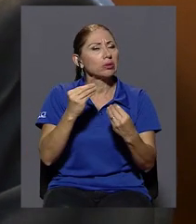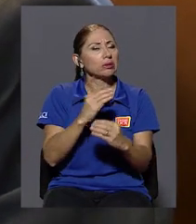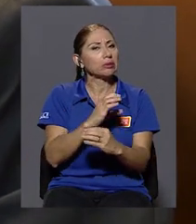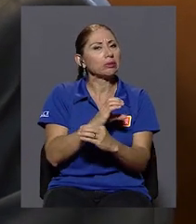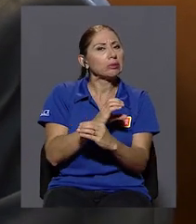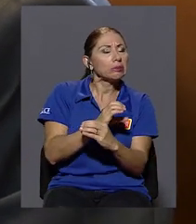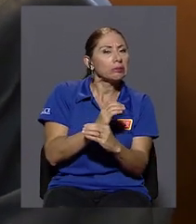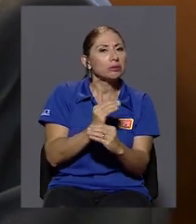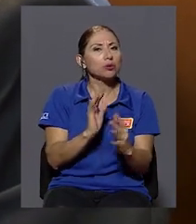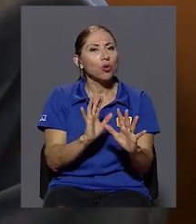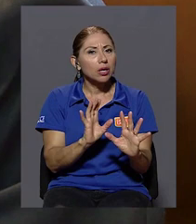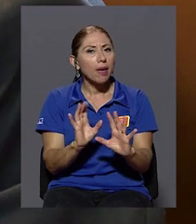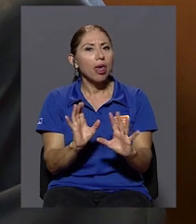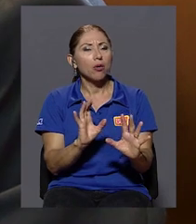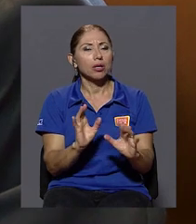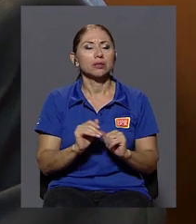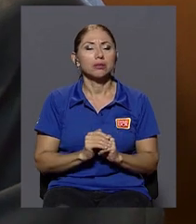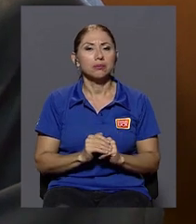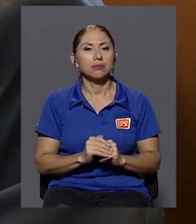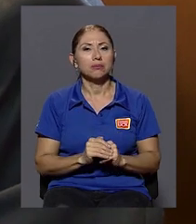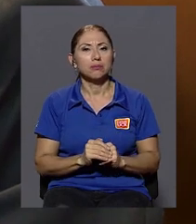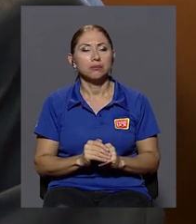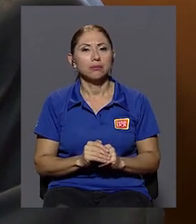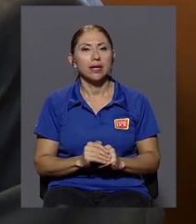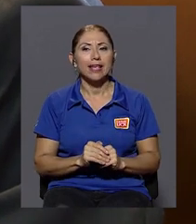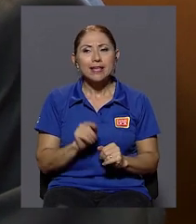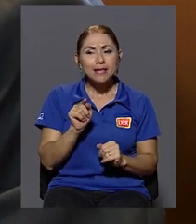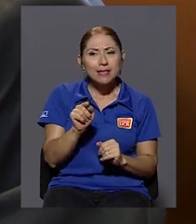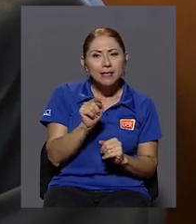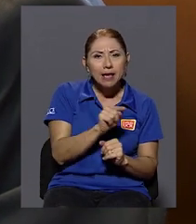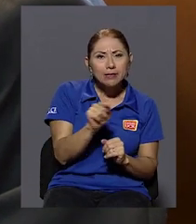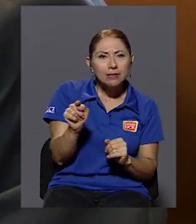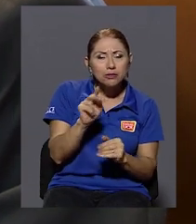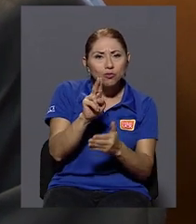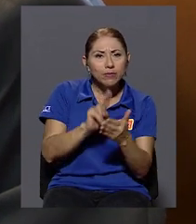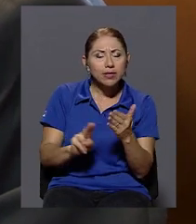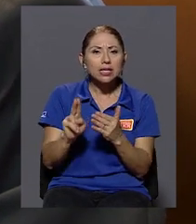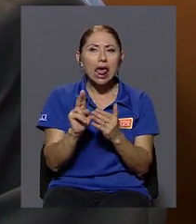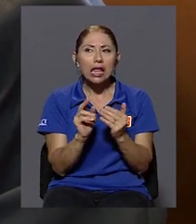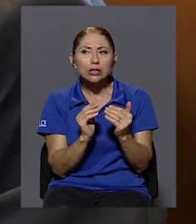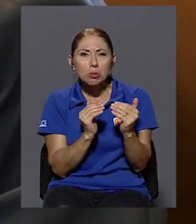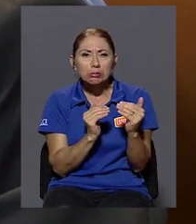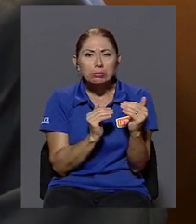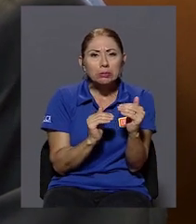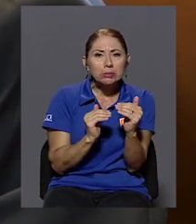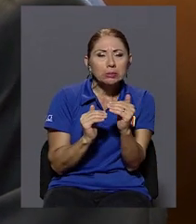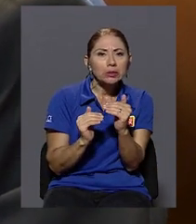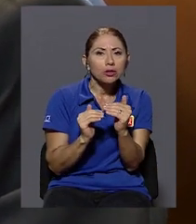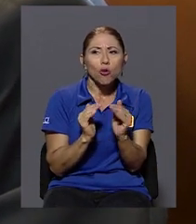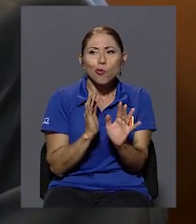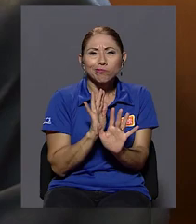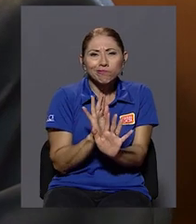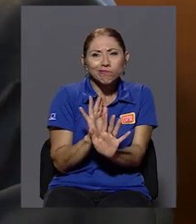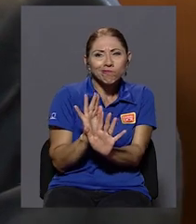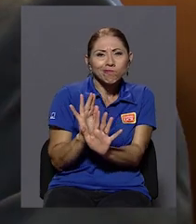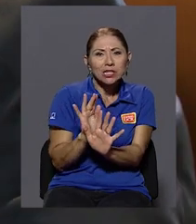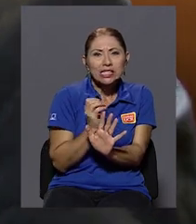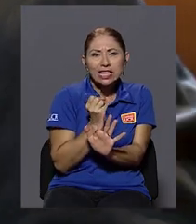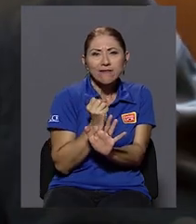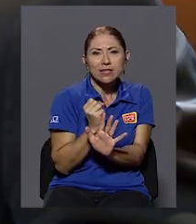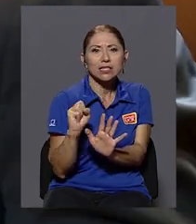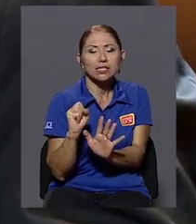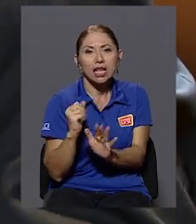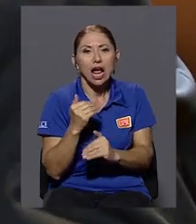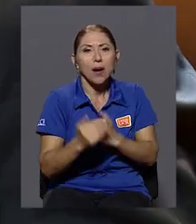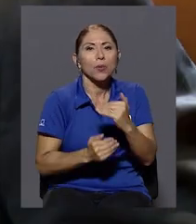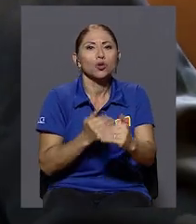extremadamente conservadoras y que se resisten precisamente a procesos ya no de cambio,